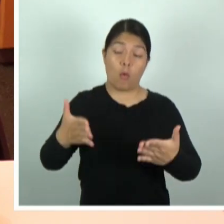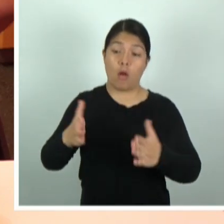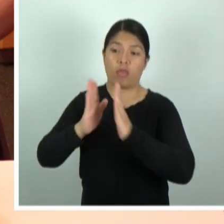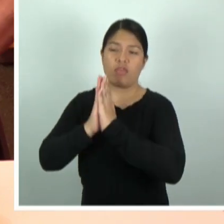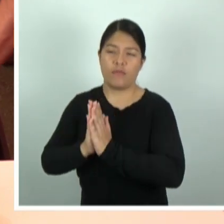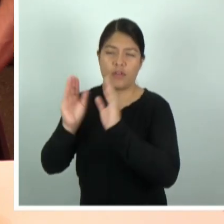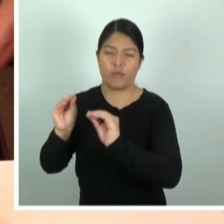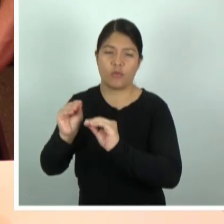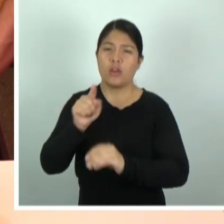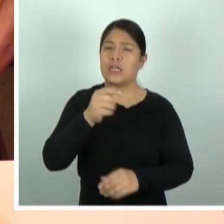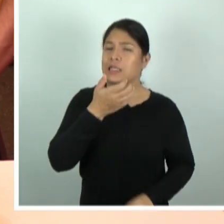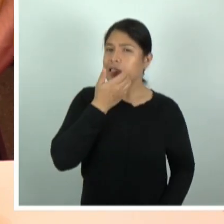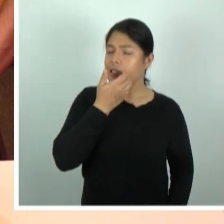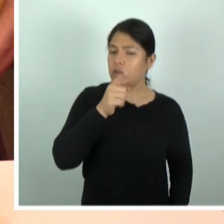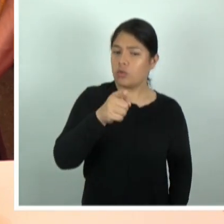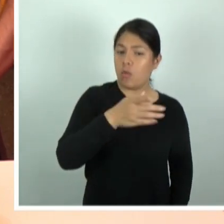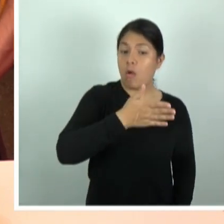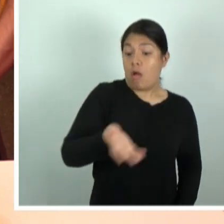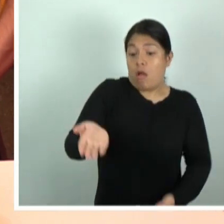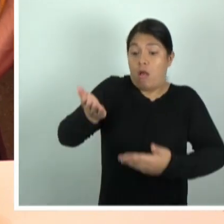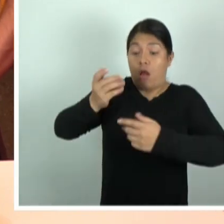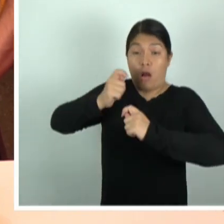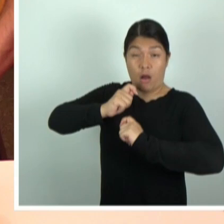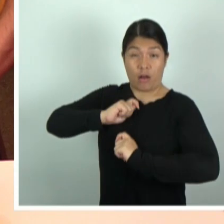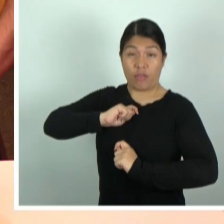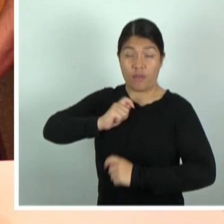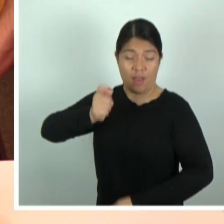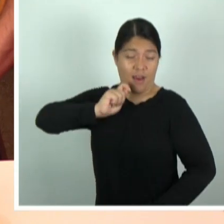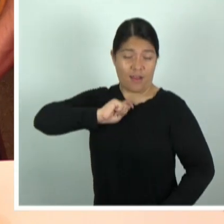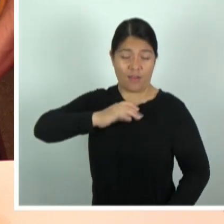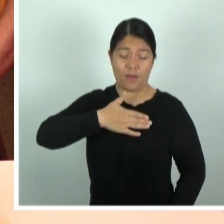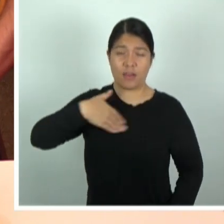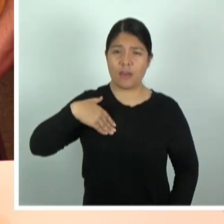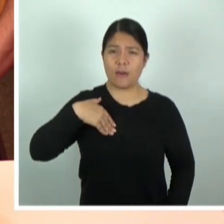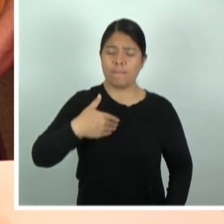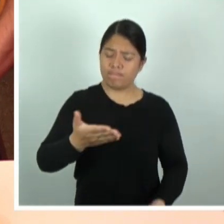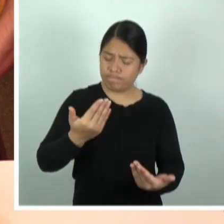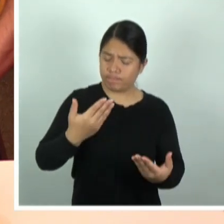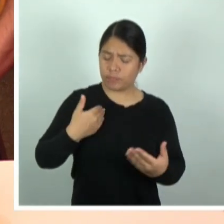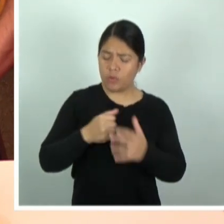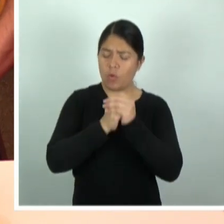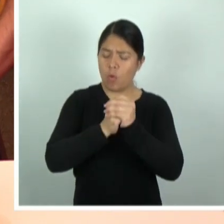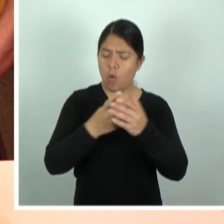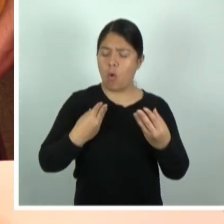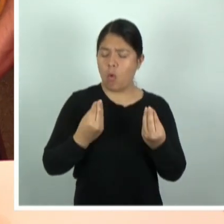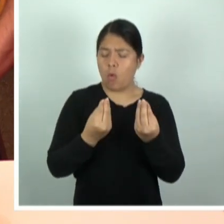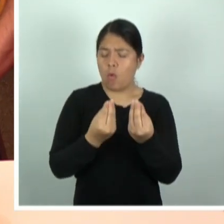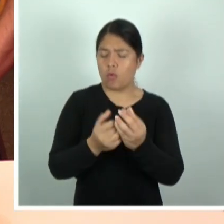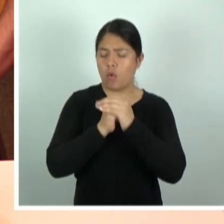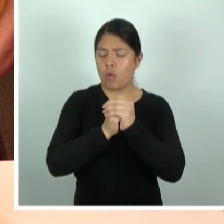recibirlo, te invito a que ores conmigo, que digas: Señor Jesucristo,